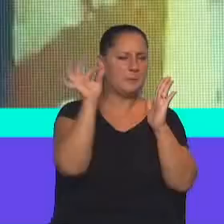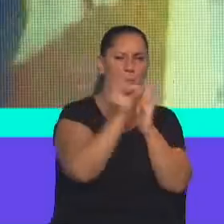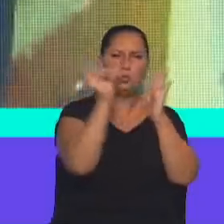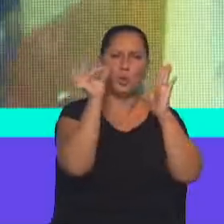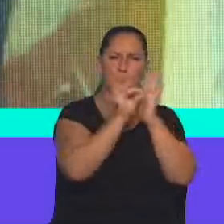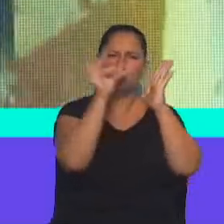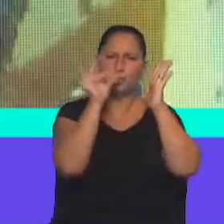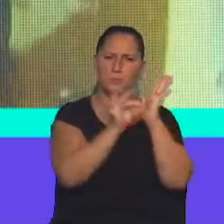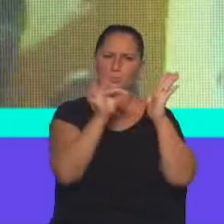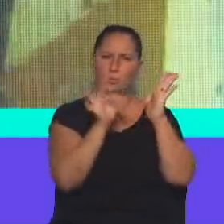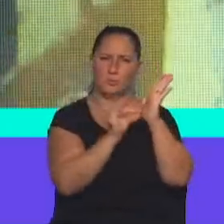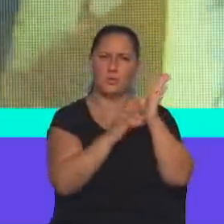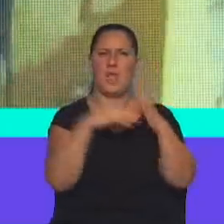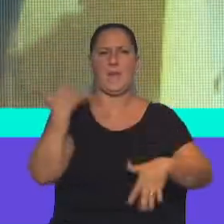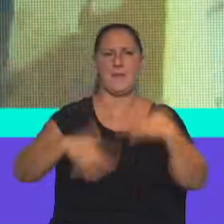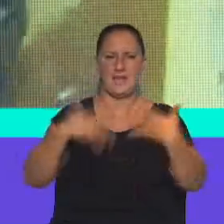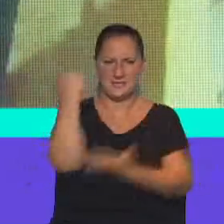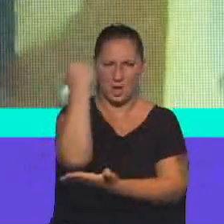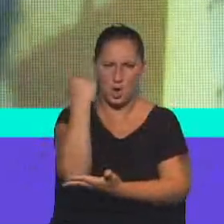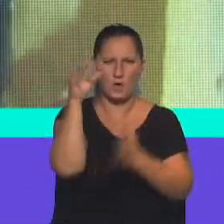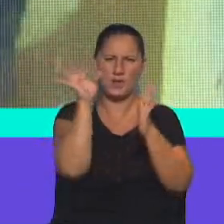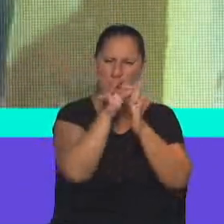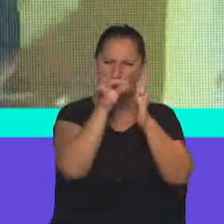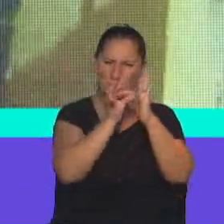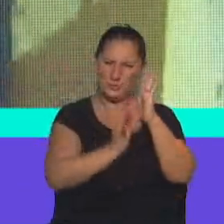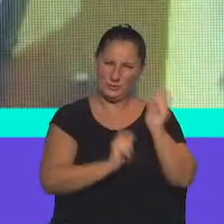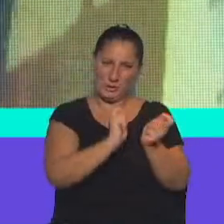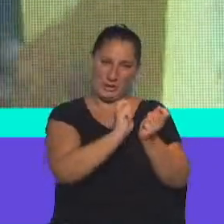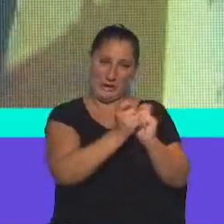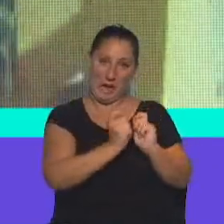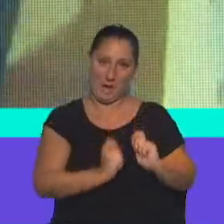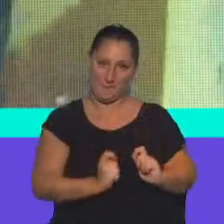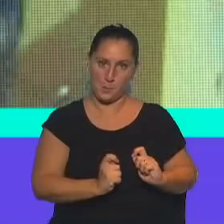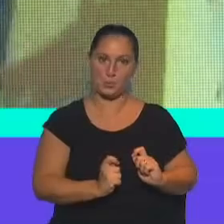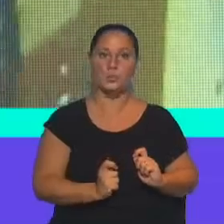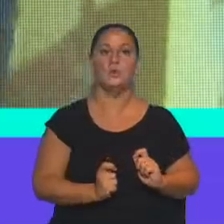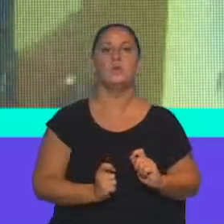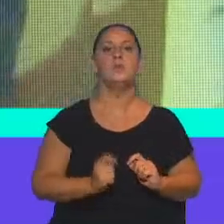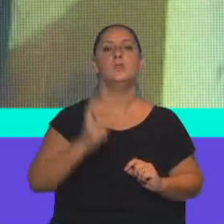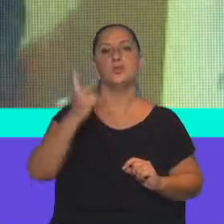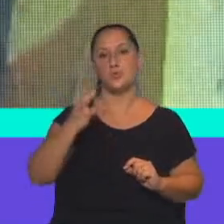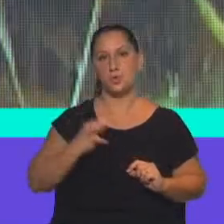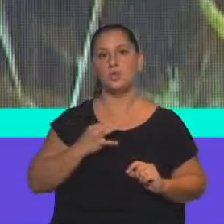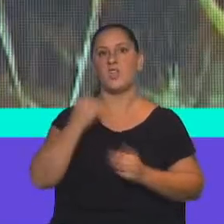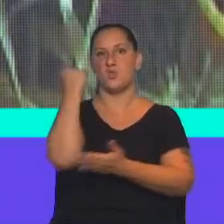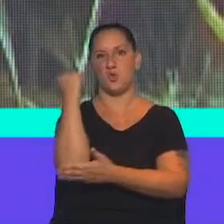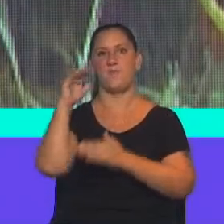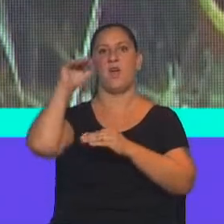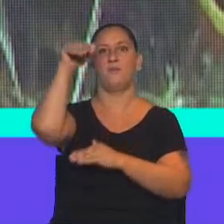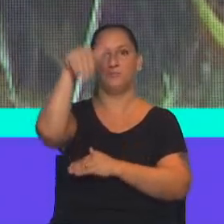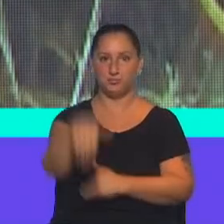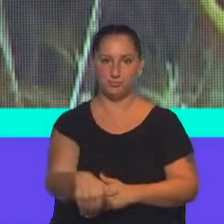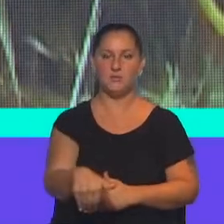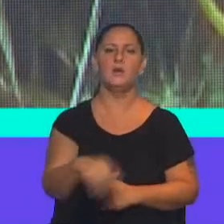aristas, tenía la emergencia económica, bueno, un montón de cambios en un momento después de 2 años de caída de la economía. ¿Y